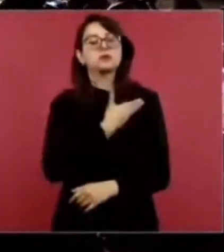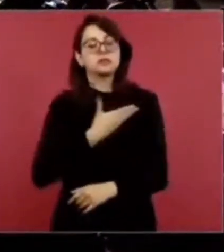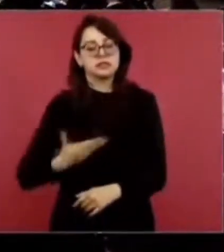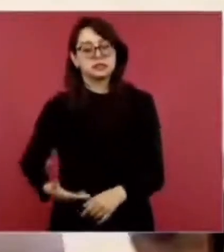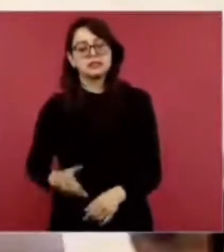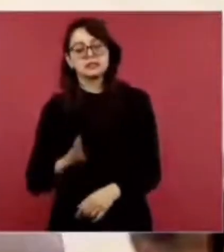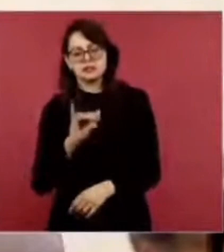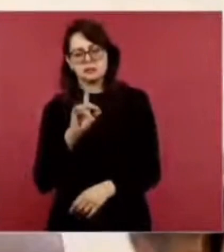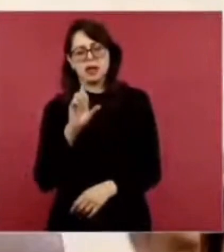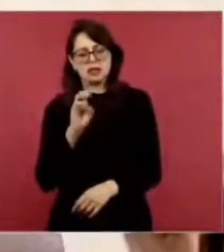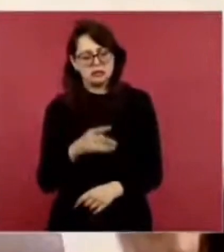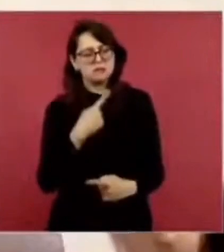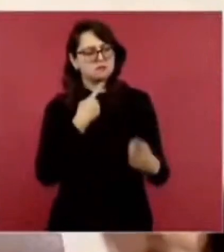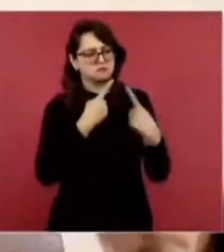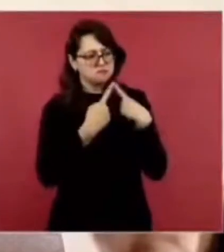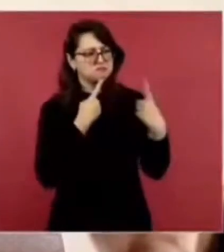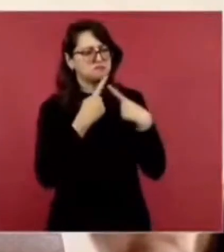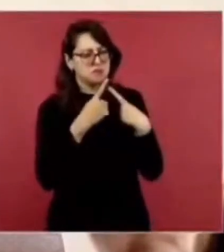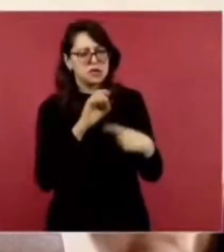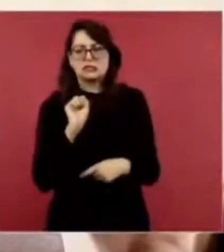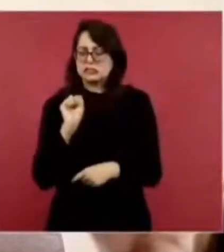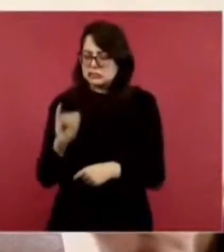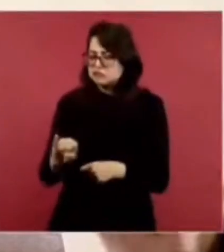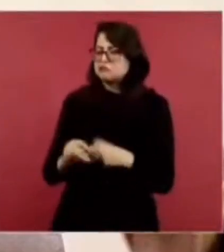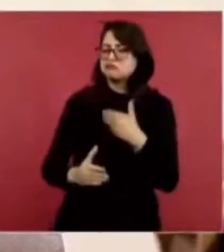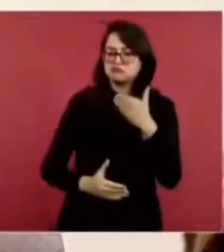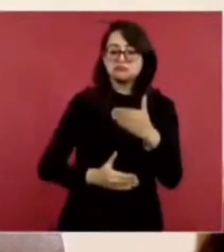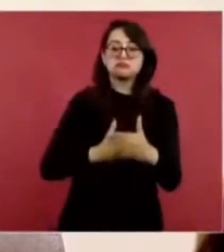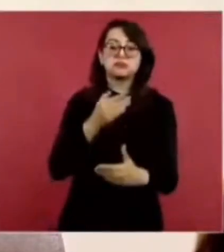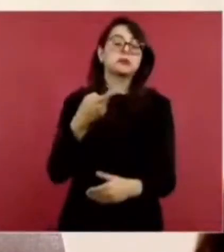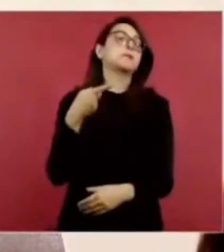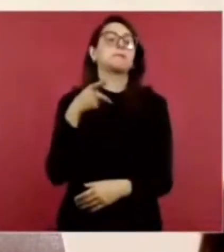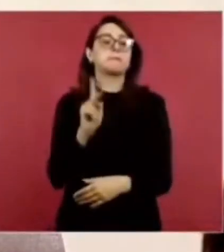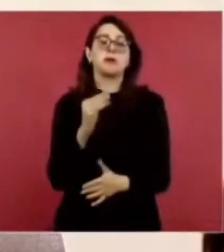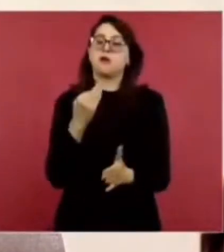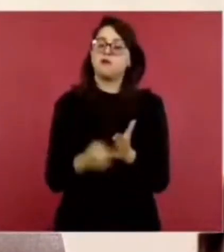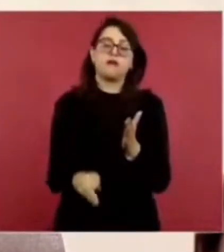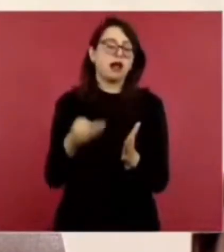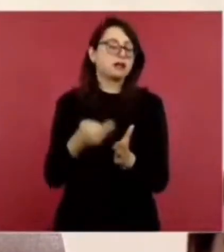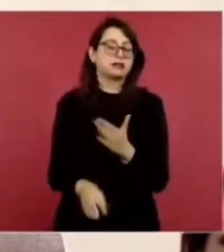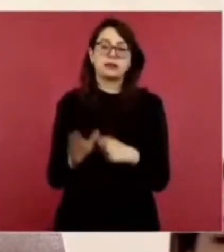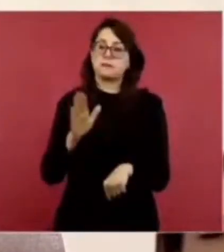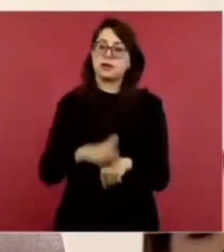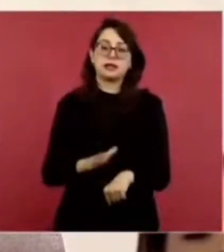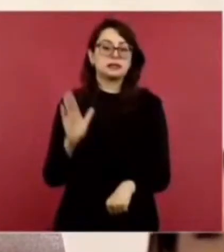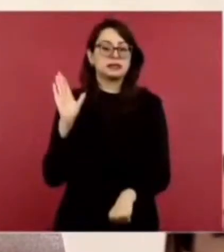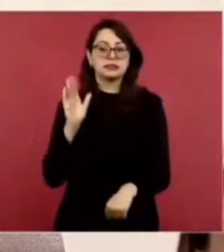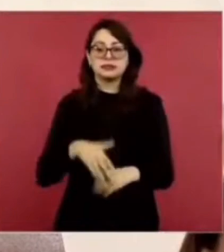falta. Y se necesita